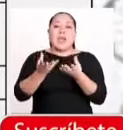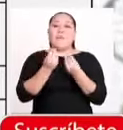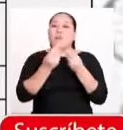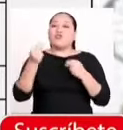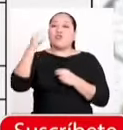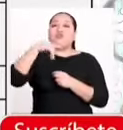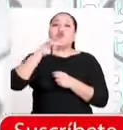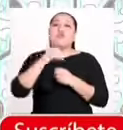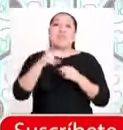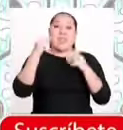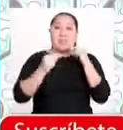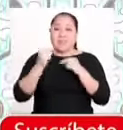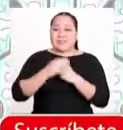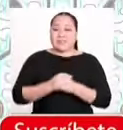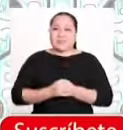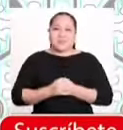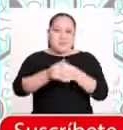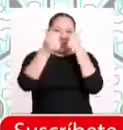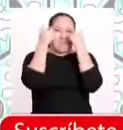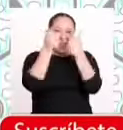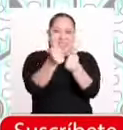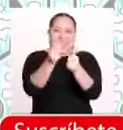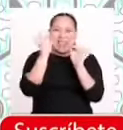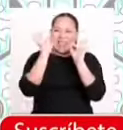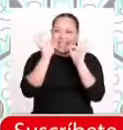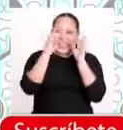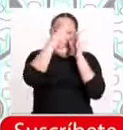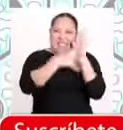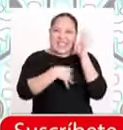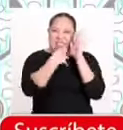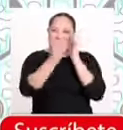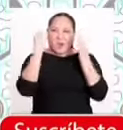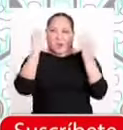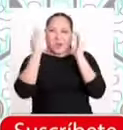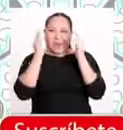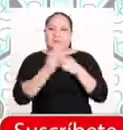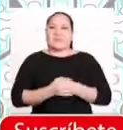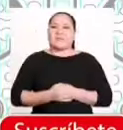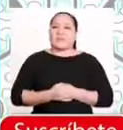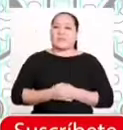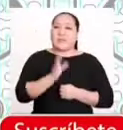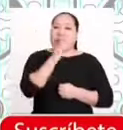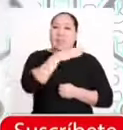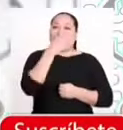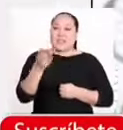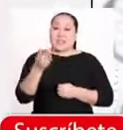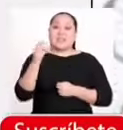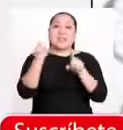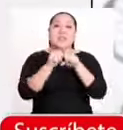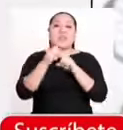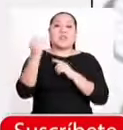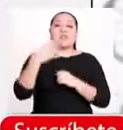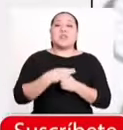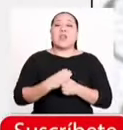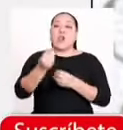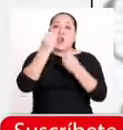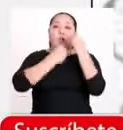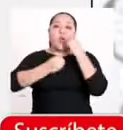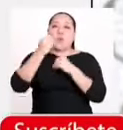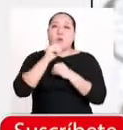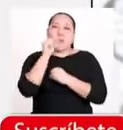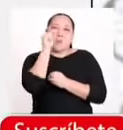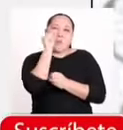nutrientes. Muy bien. Está quedando excelente el cuadro comparativo. En el texto también nos hablaban sobre los alimentos